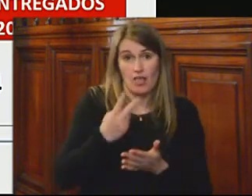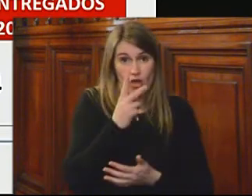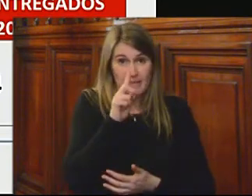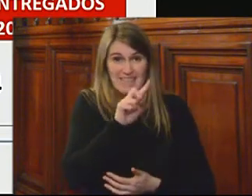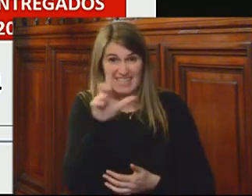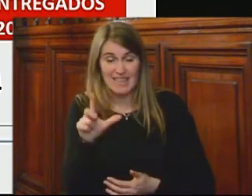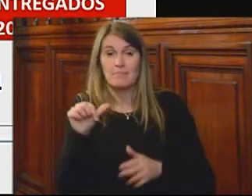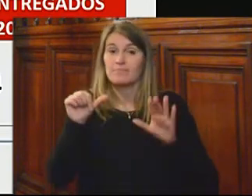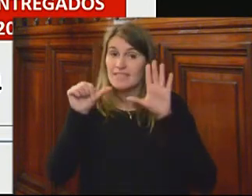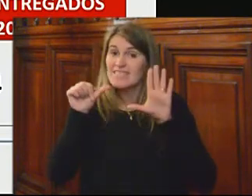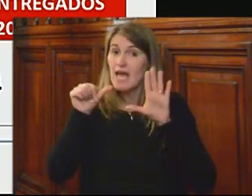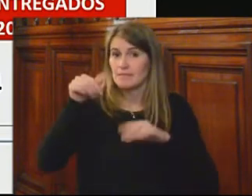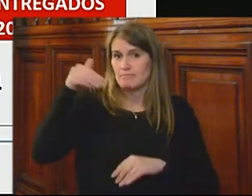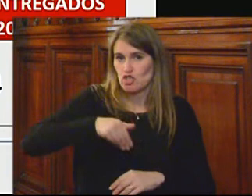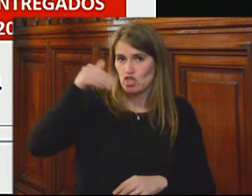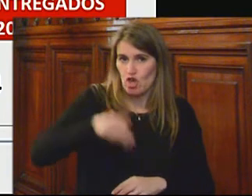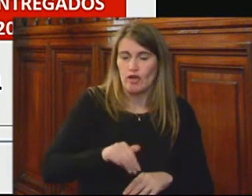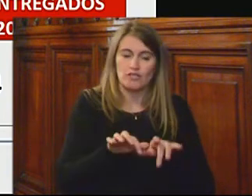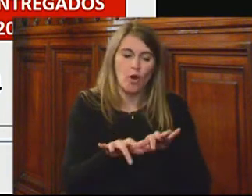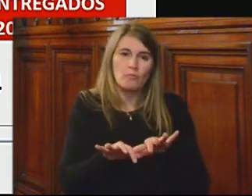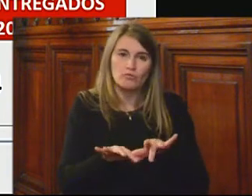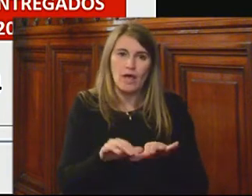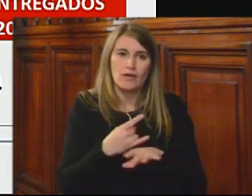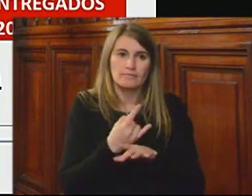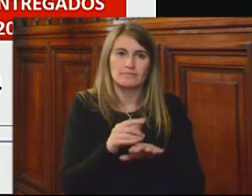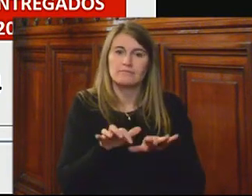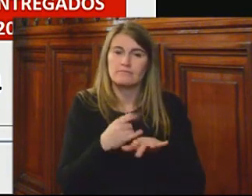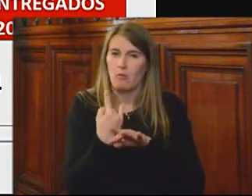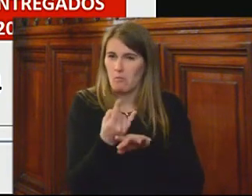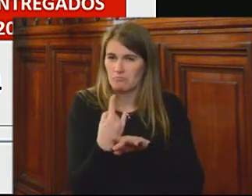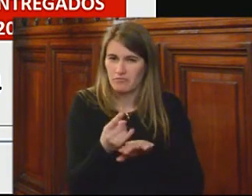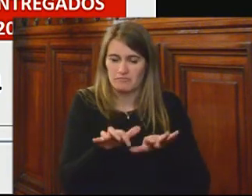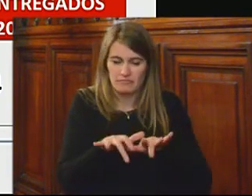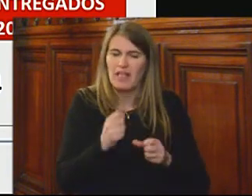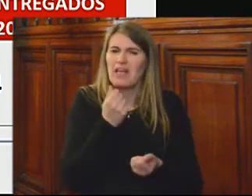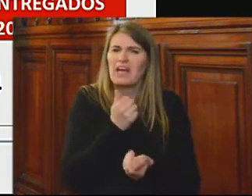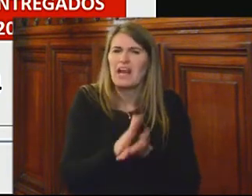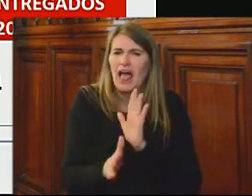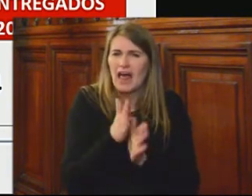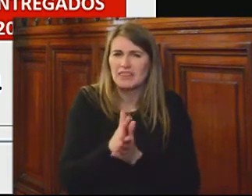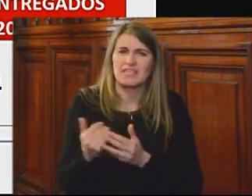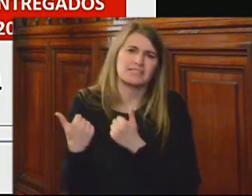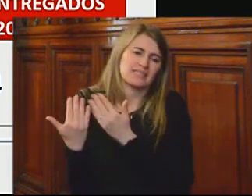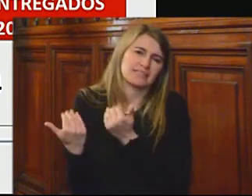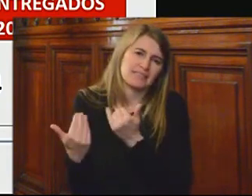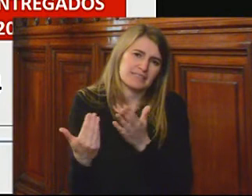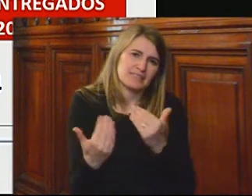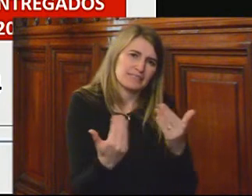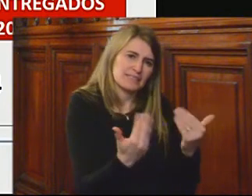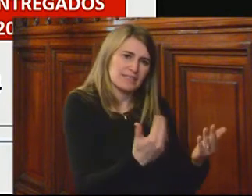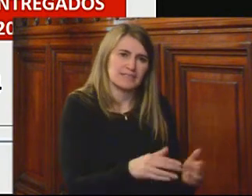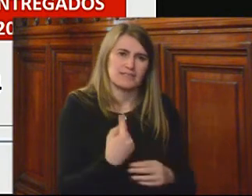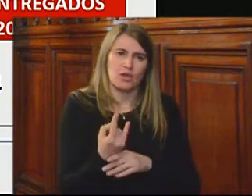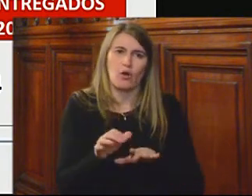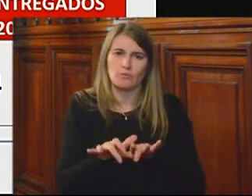millones, más de 6 millones de computadoras Canaima que han sido entregadas gratuitamente a los niños,